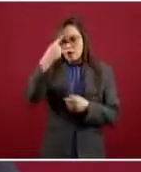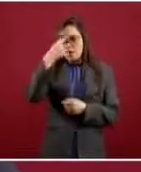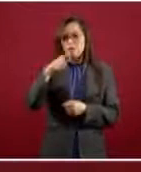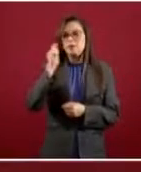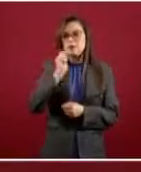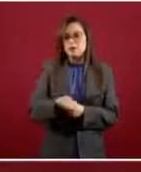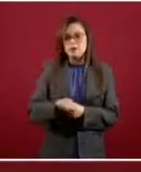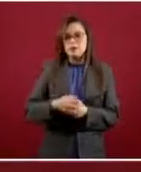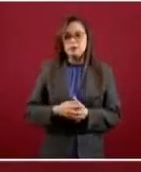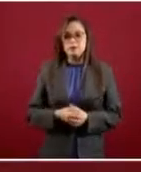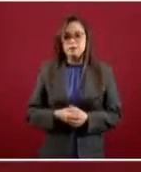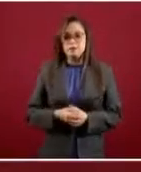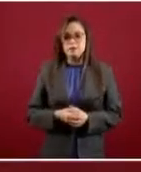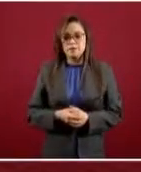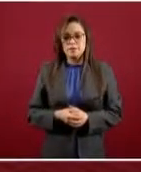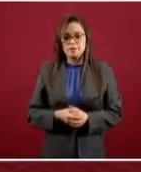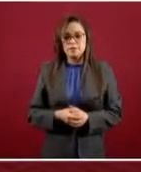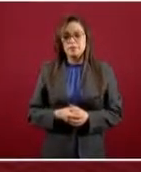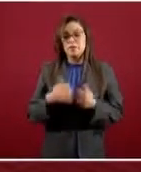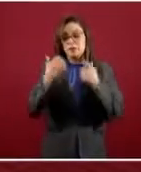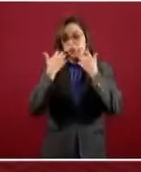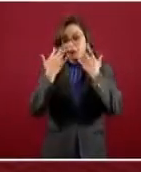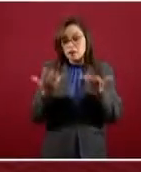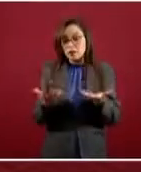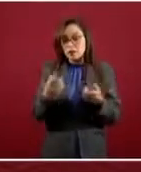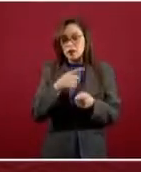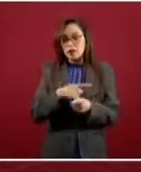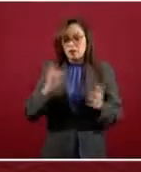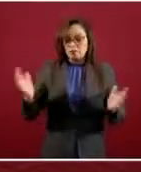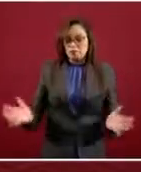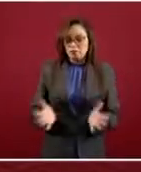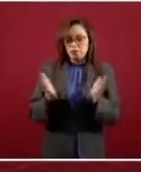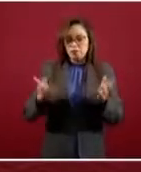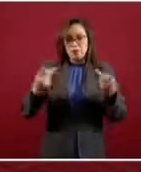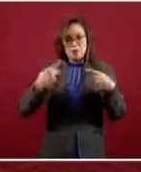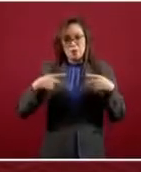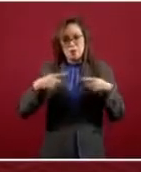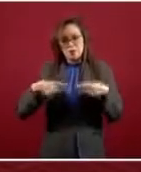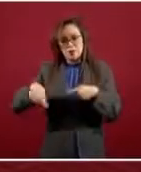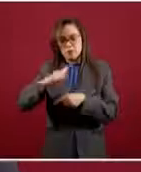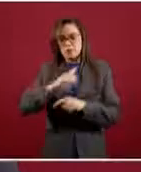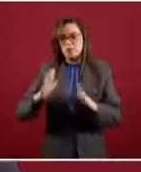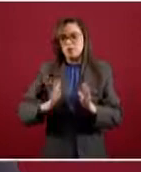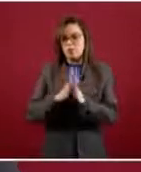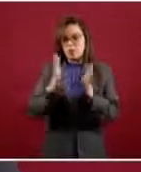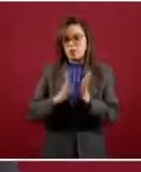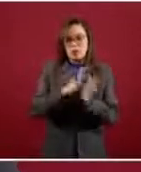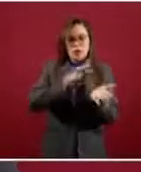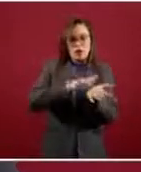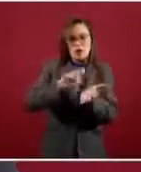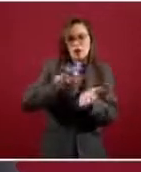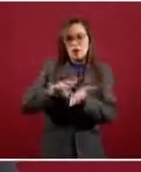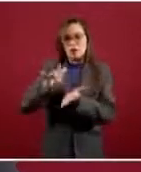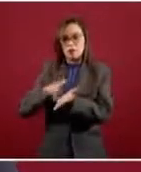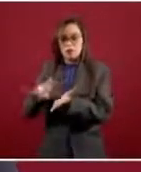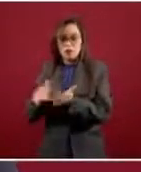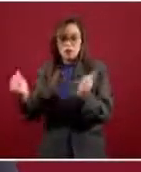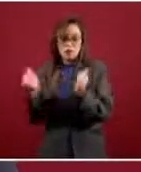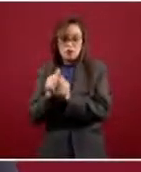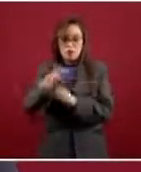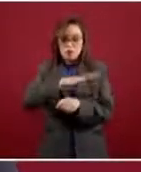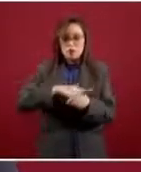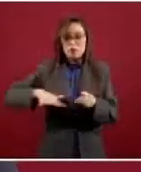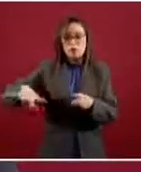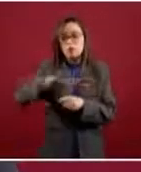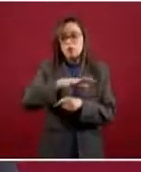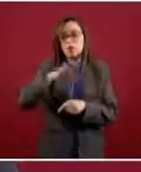el sentido que intenta convocar al espíritu solidario que está presente en todos los médicos, en todas nuestras